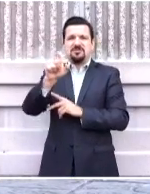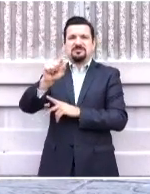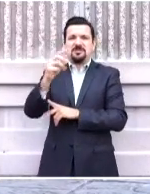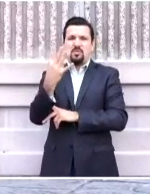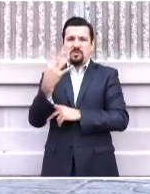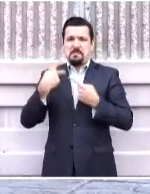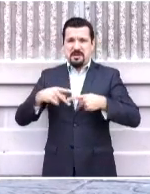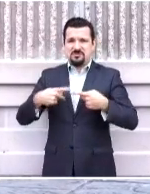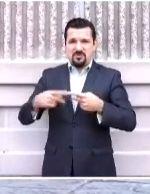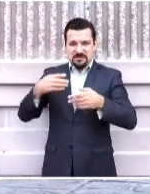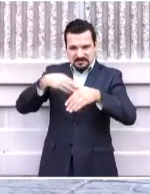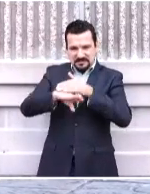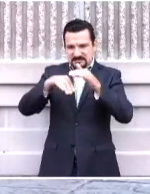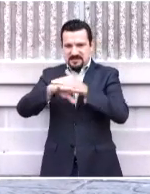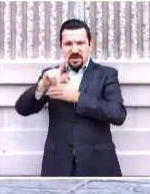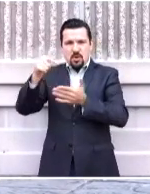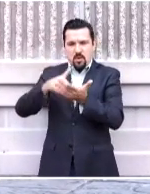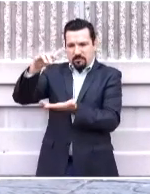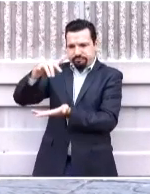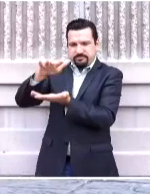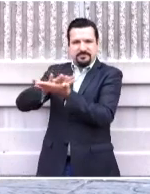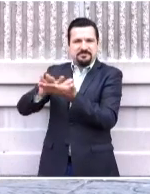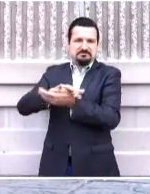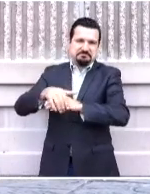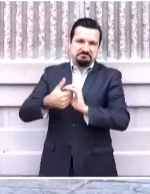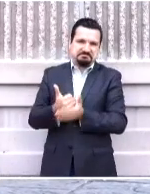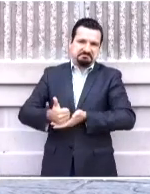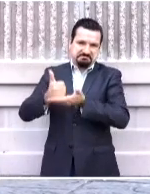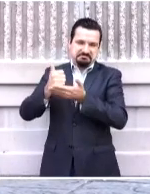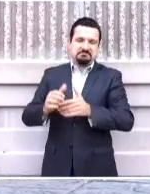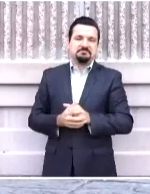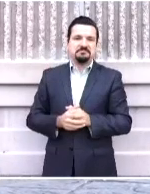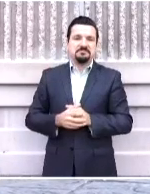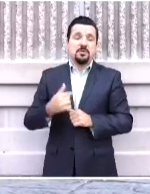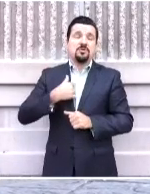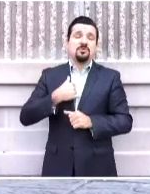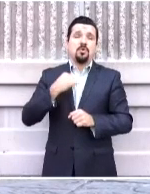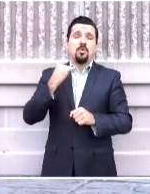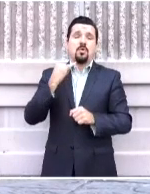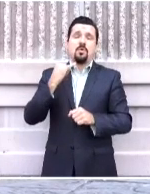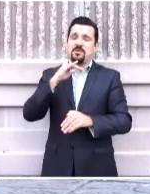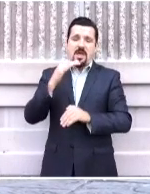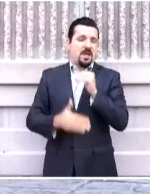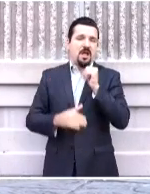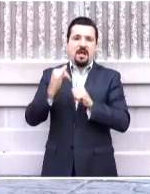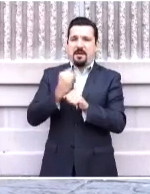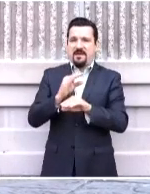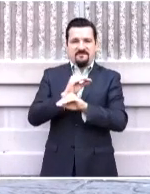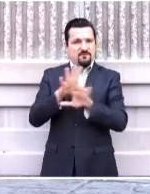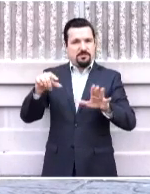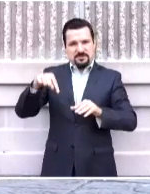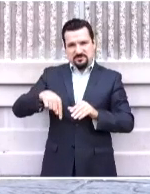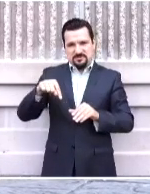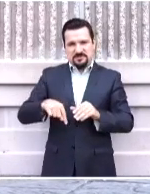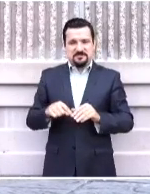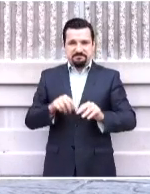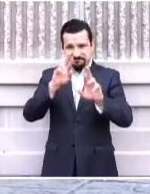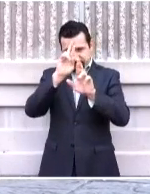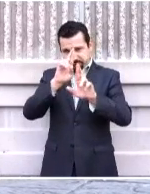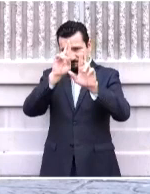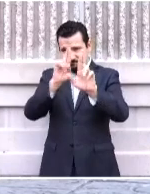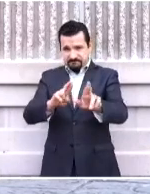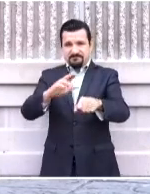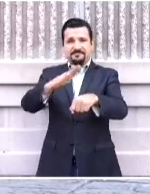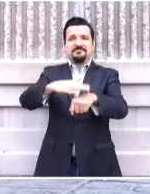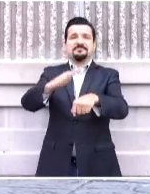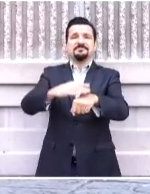153.174 sujetos. Voy a finalizar, si me permiten, este mensaje haciendo un respetuoso